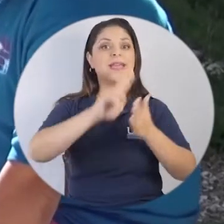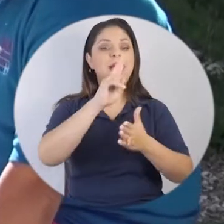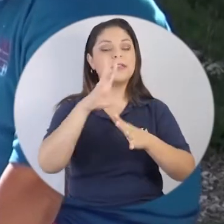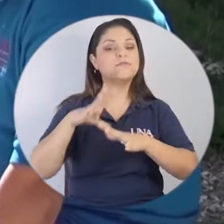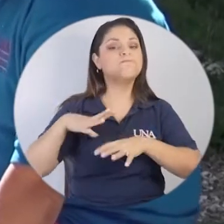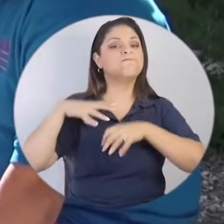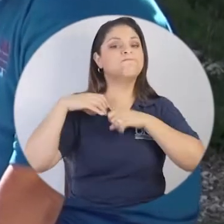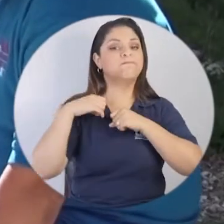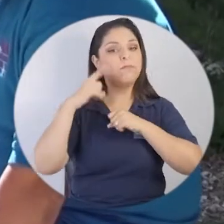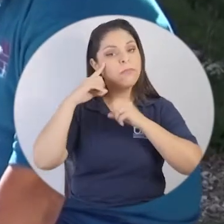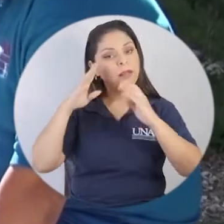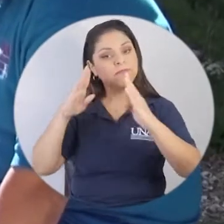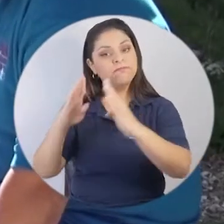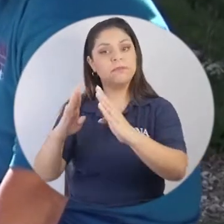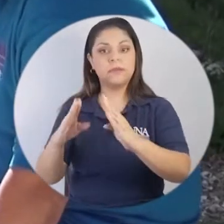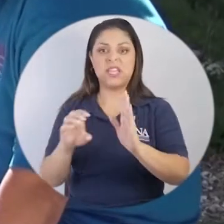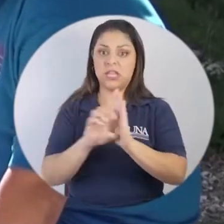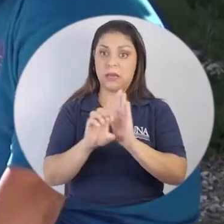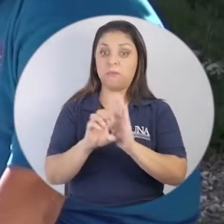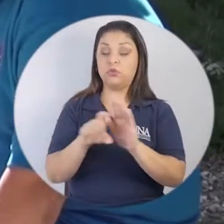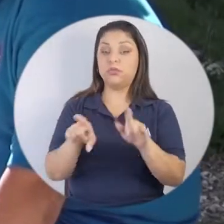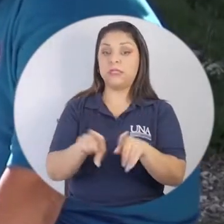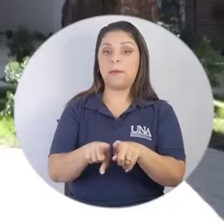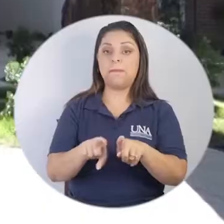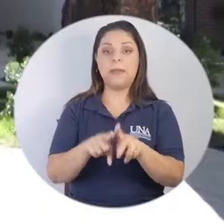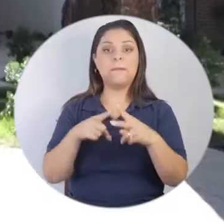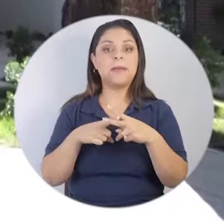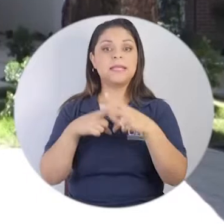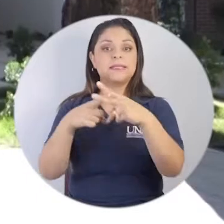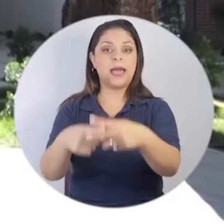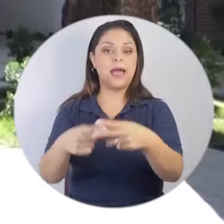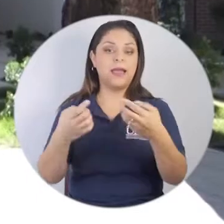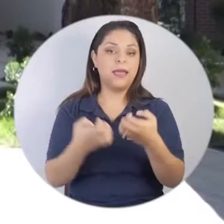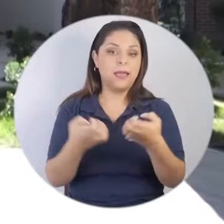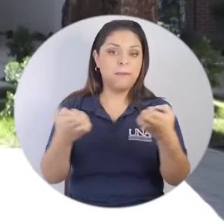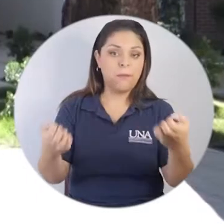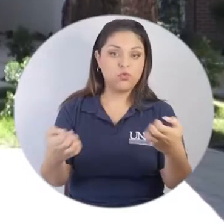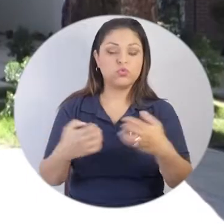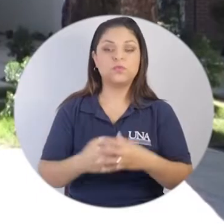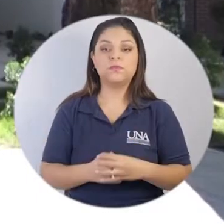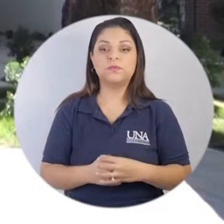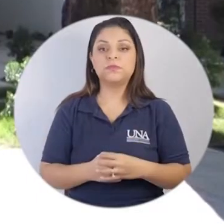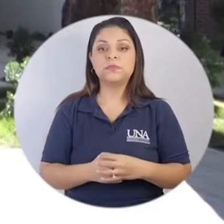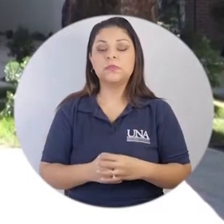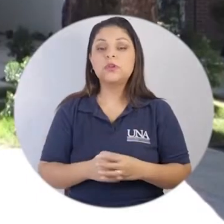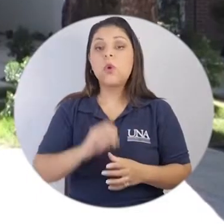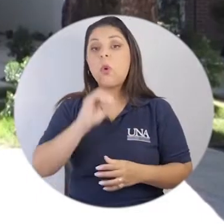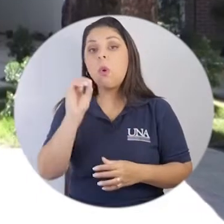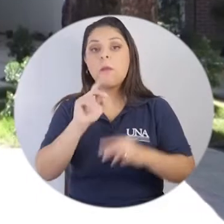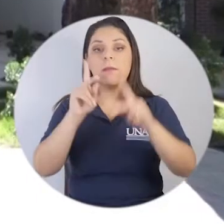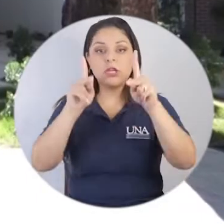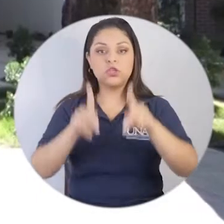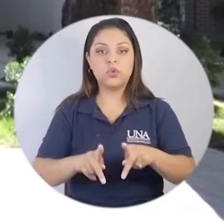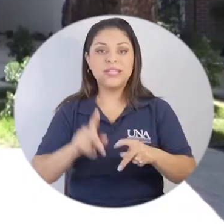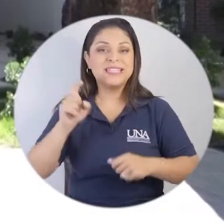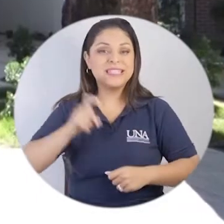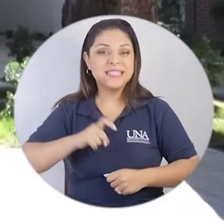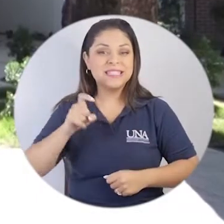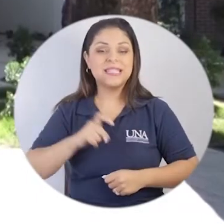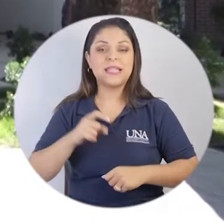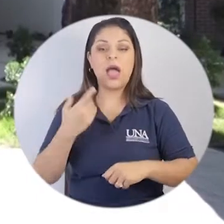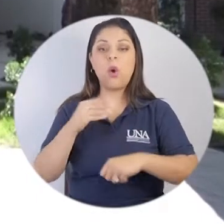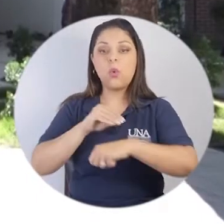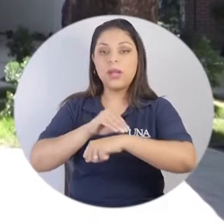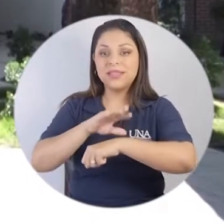Por ejemplo, hay que pensar inclusive en lo que es préstamo de equipo, ¿verdad? Hay otros servicios, ¿verdad? También son personas que van a requerir, por ejemplo,